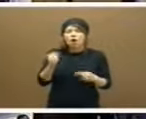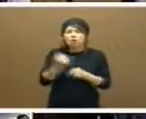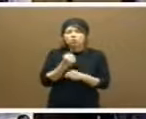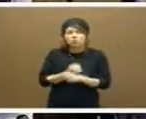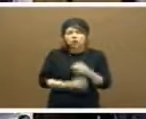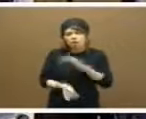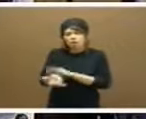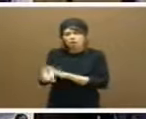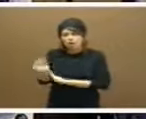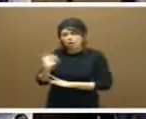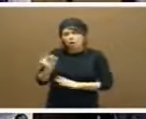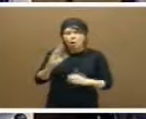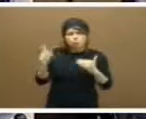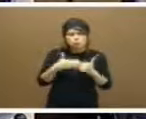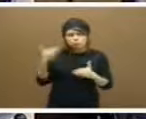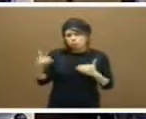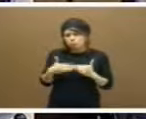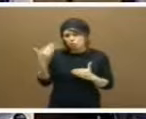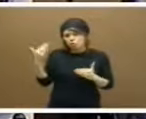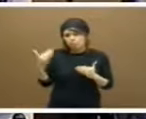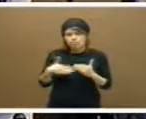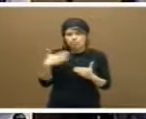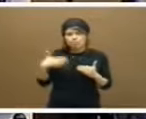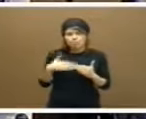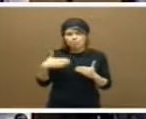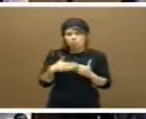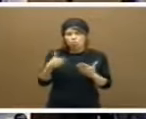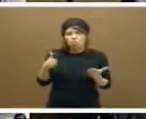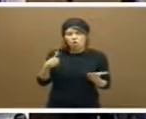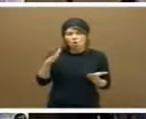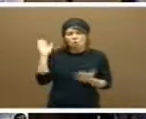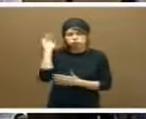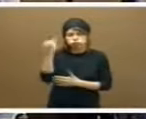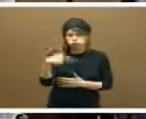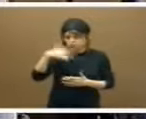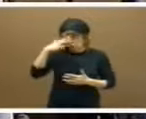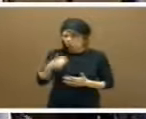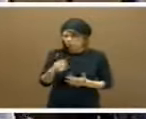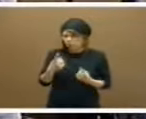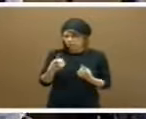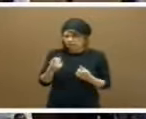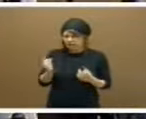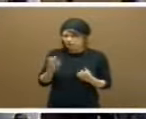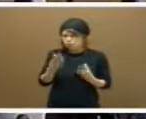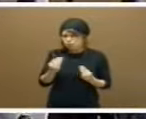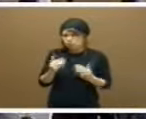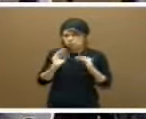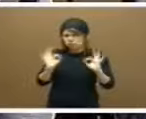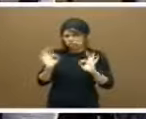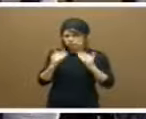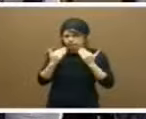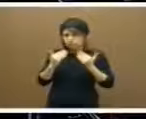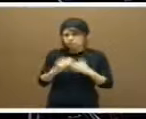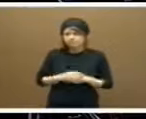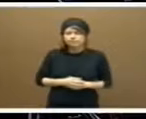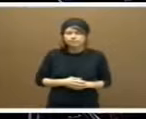nuevos agricultores, para la modernización de explotaciones, que de todo eso me parece que nos hace falta mucho. Nada más, señor consejero. Muchas gracias.